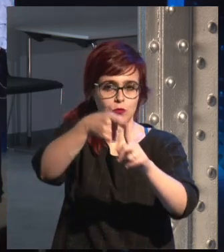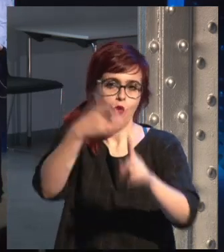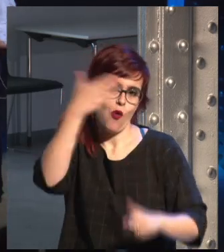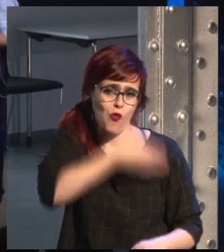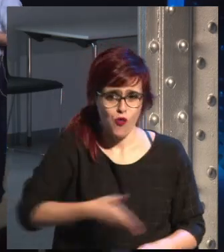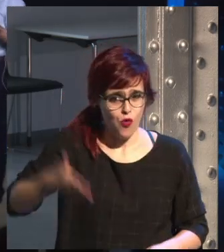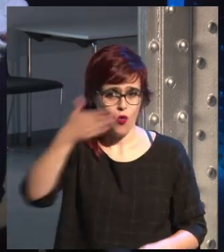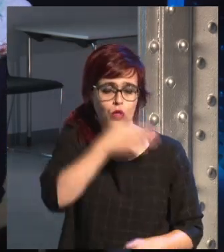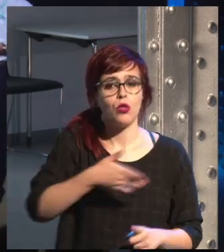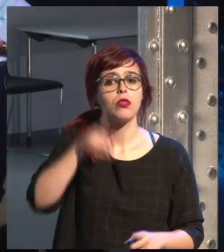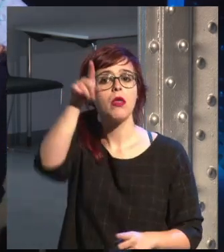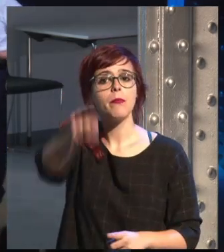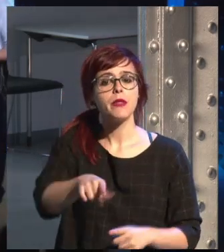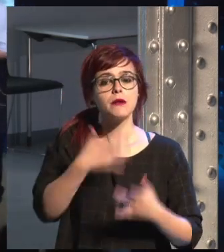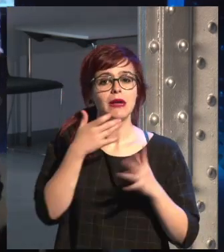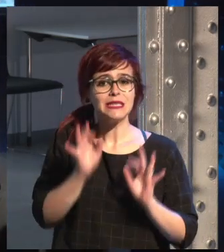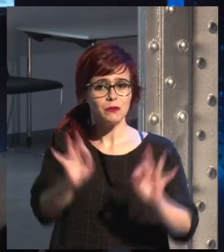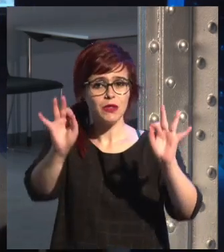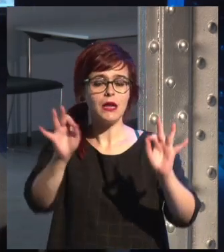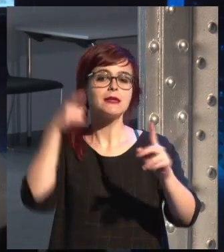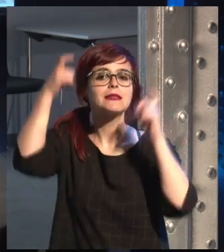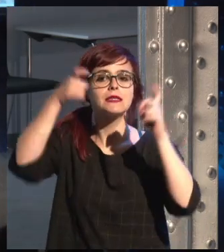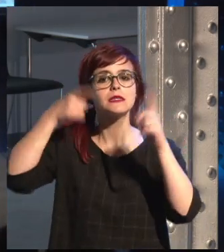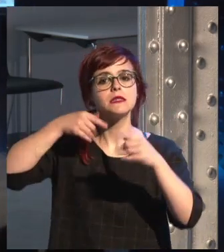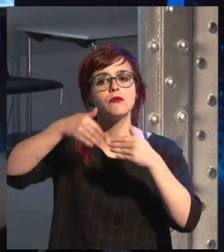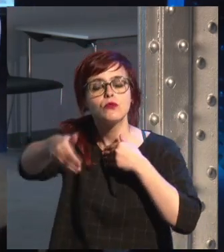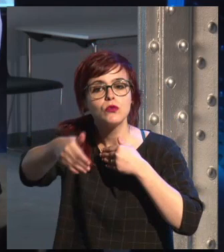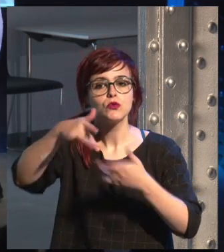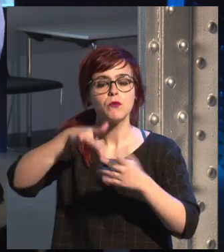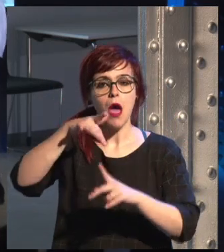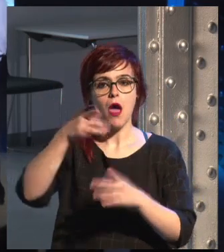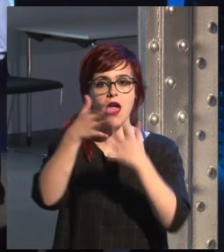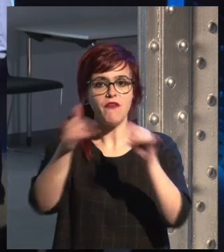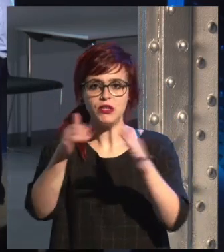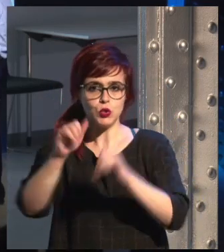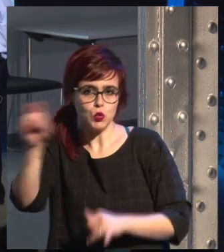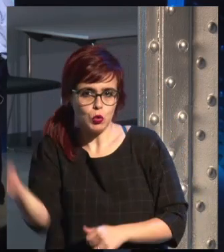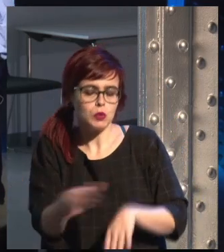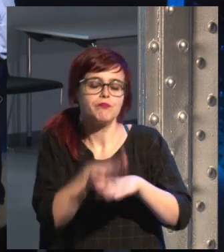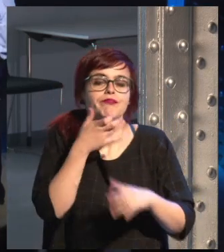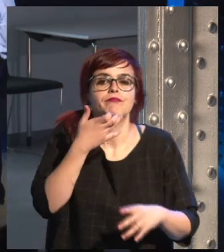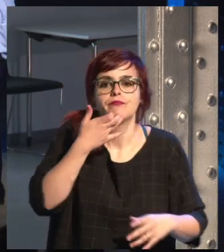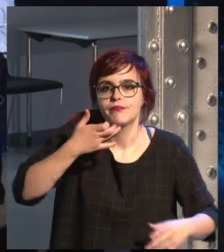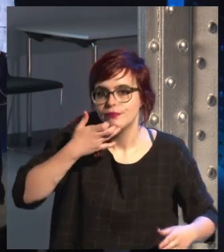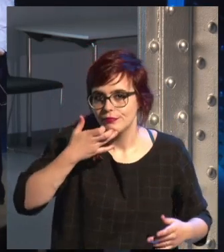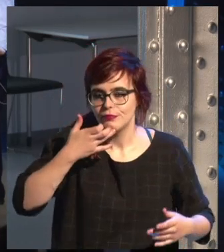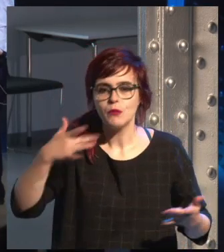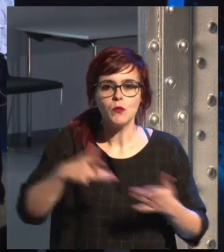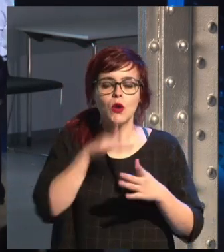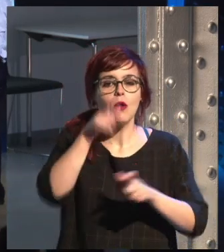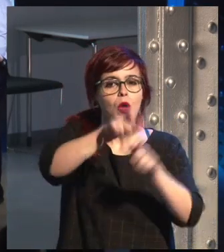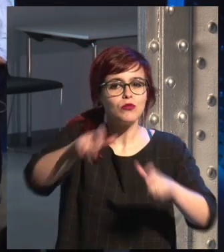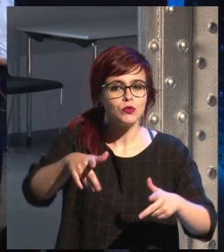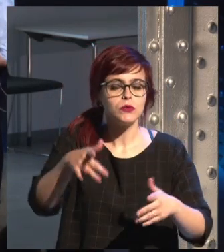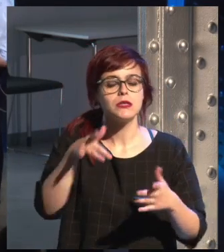a los centros educativos y además pues, también se intentaría tener presencia en otros eventos populares. Se utilizaría la